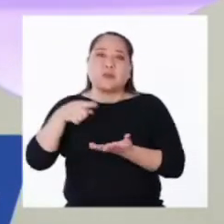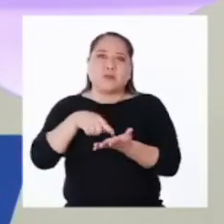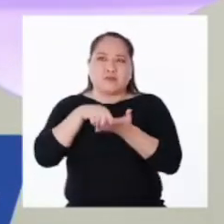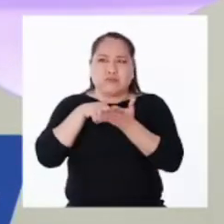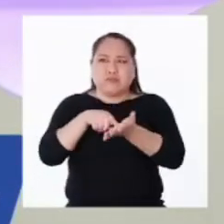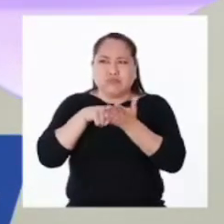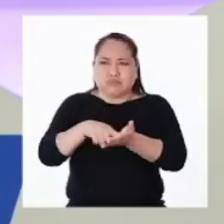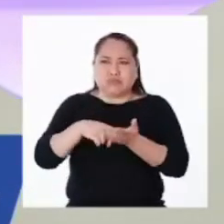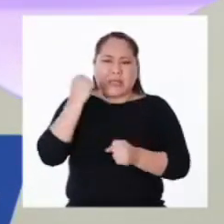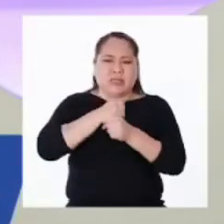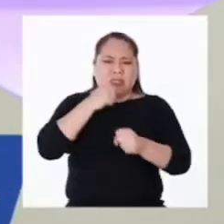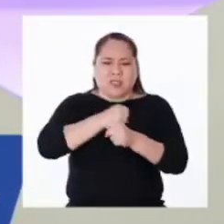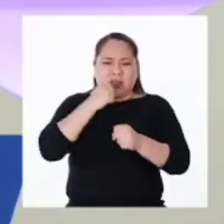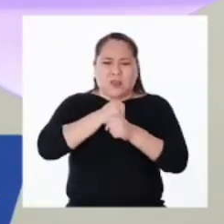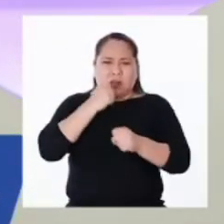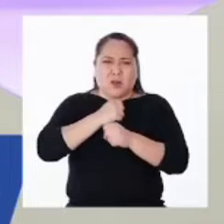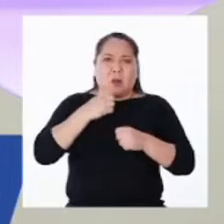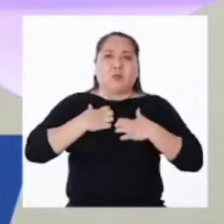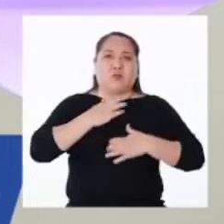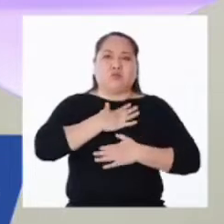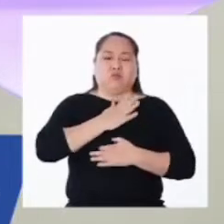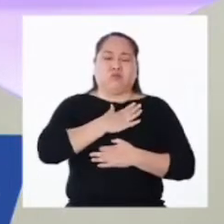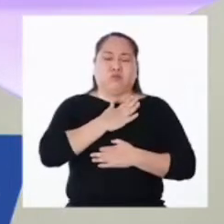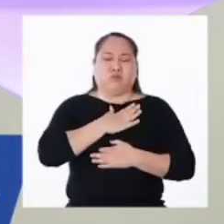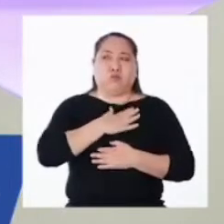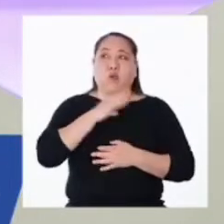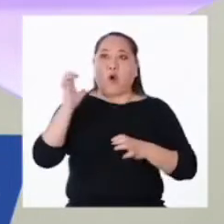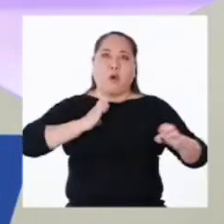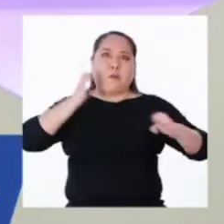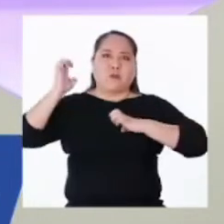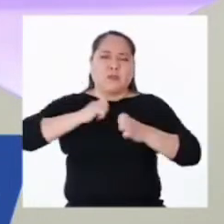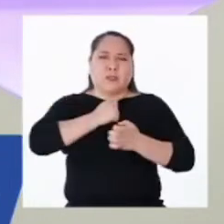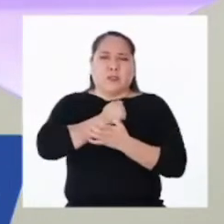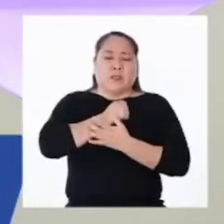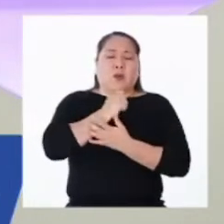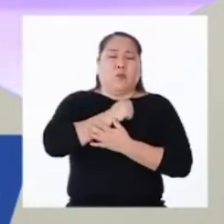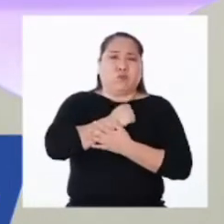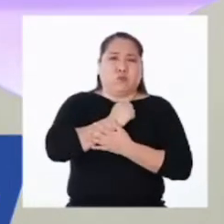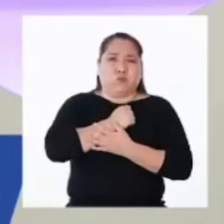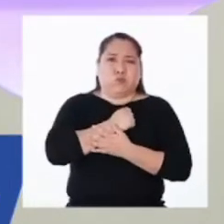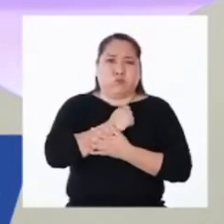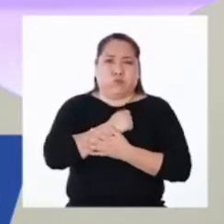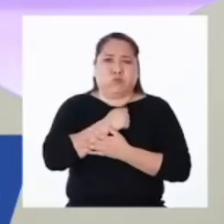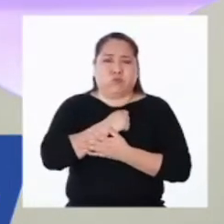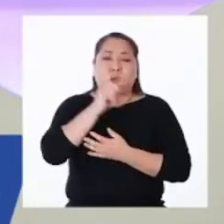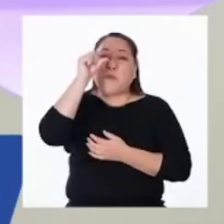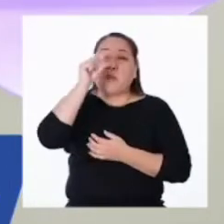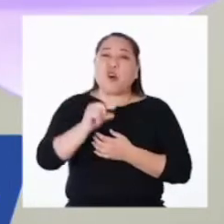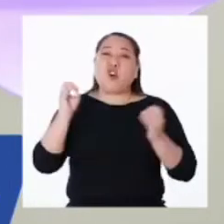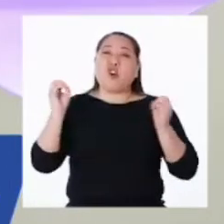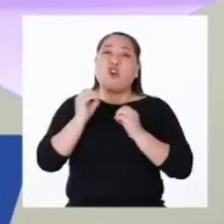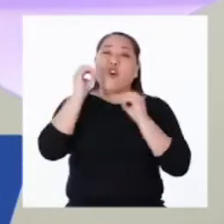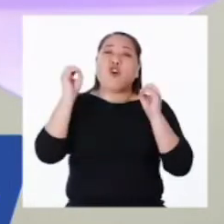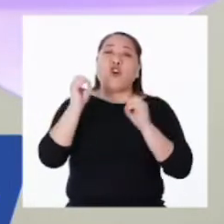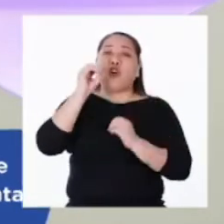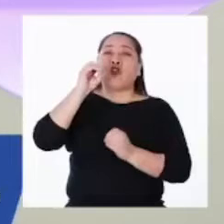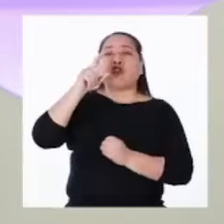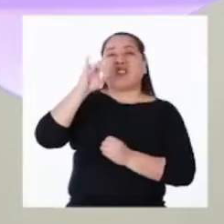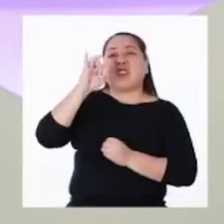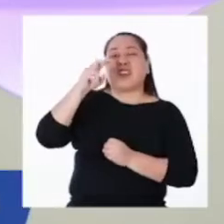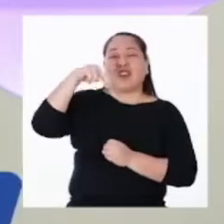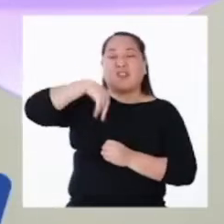a una exigencia fuerte de trabajo cardíaco debido a estrés físico o emocional puede presentar un bajo suministro de oxígeno en el